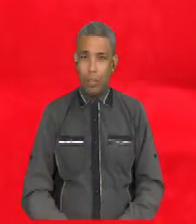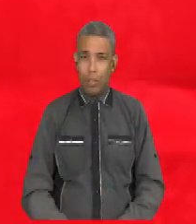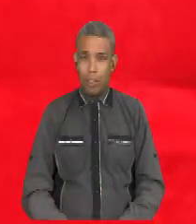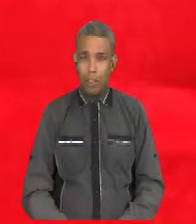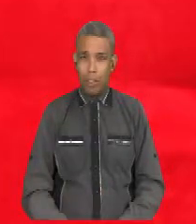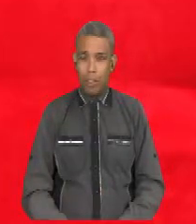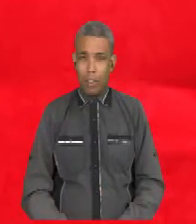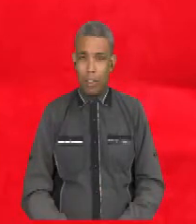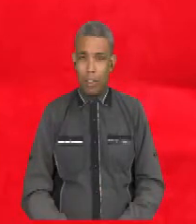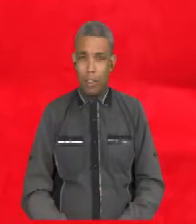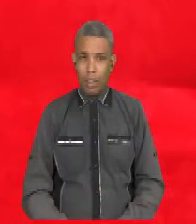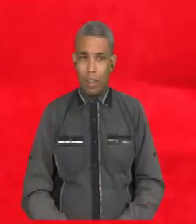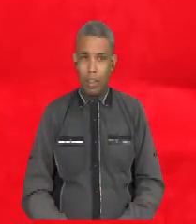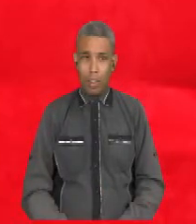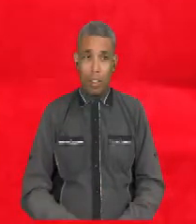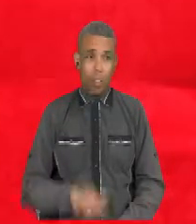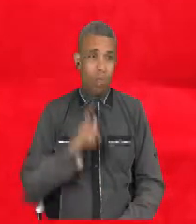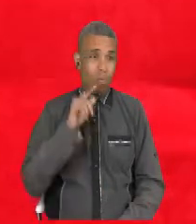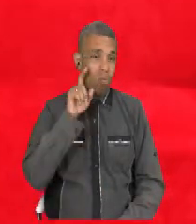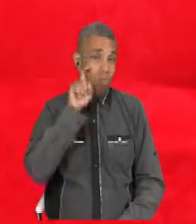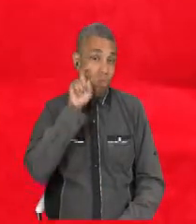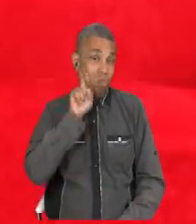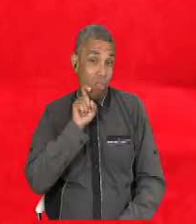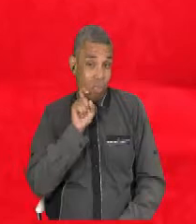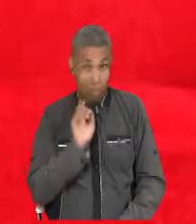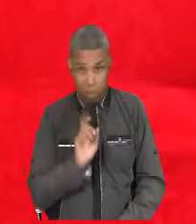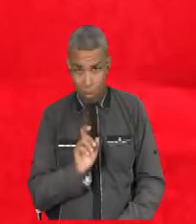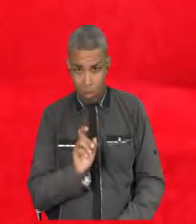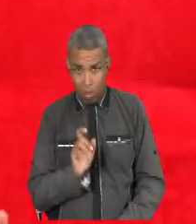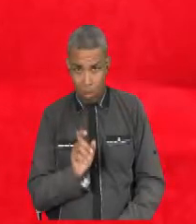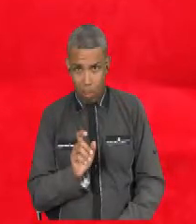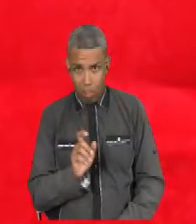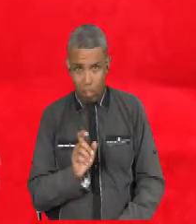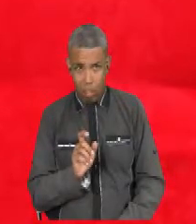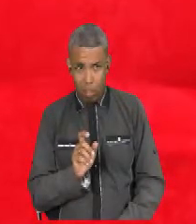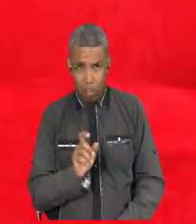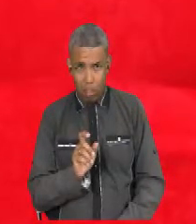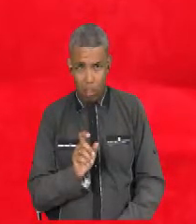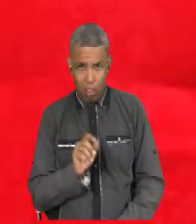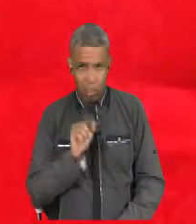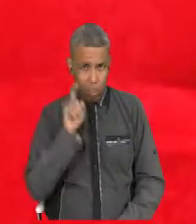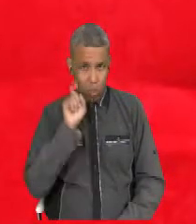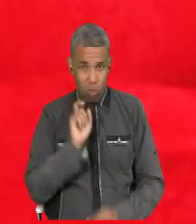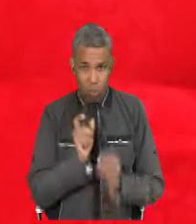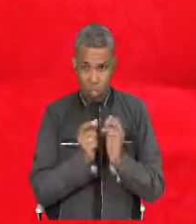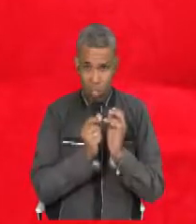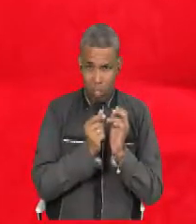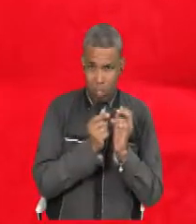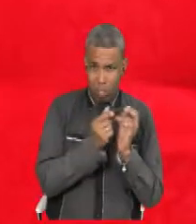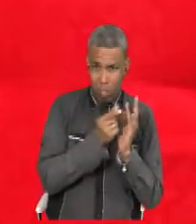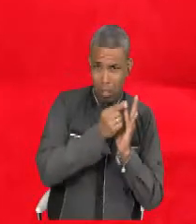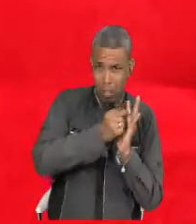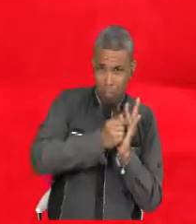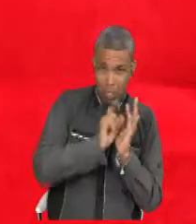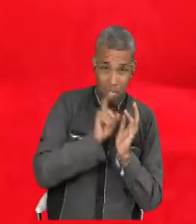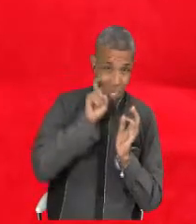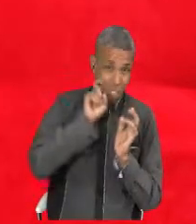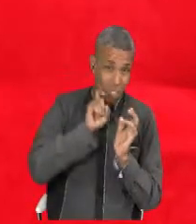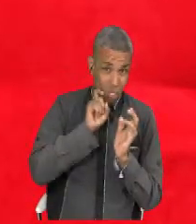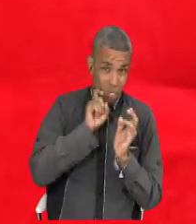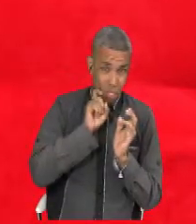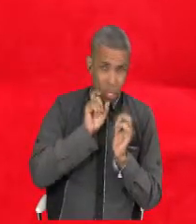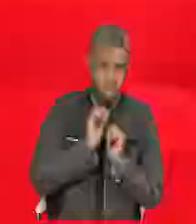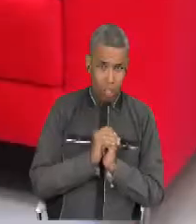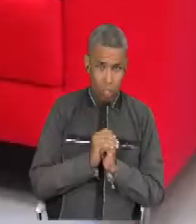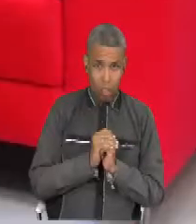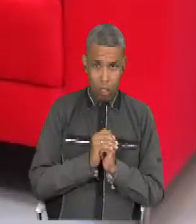todo eso, porque el sexo, es mentira que el sexo no repercute en una relación. Para mí es un 80% en